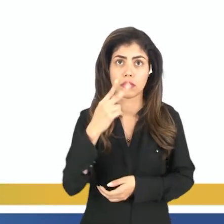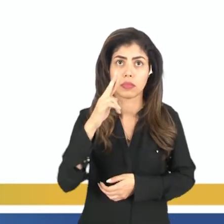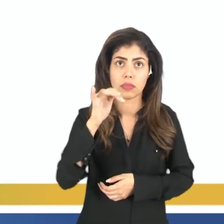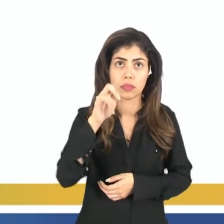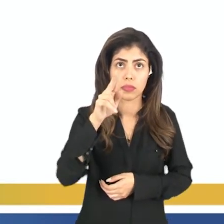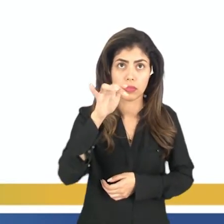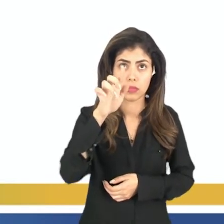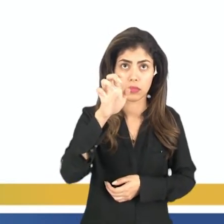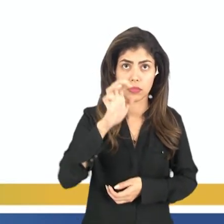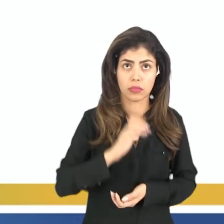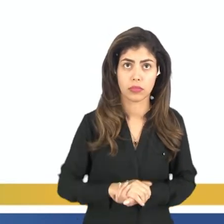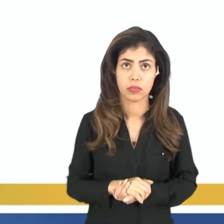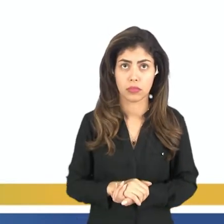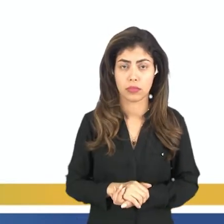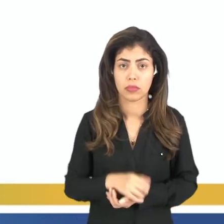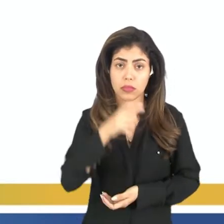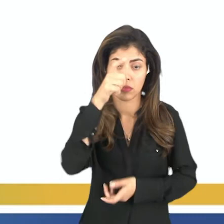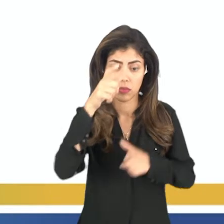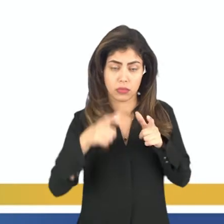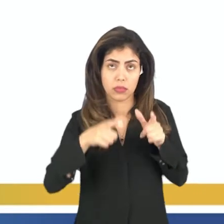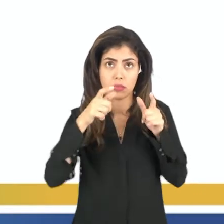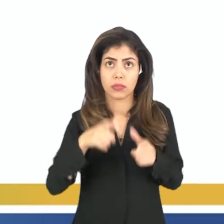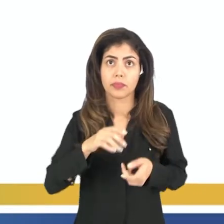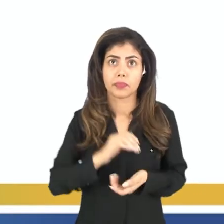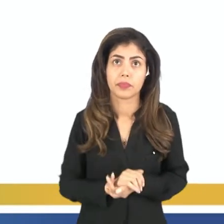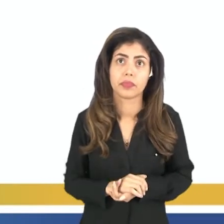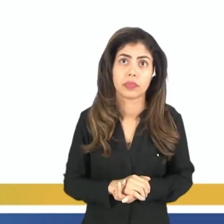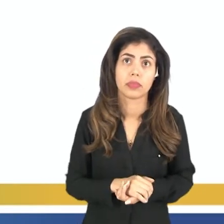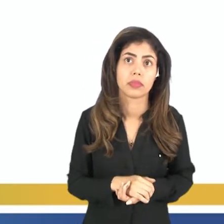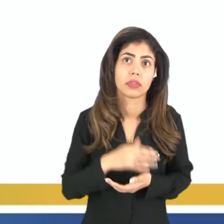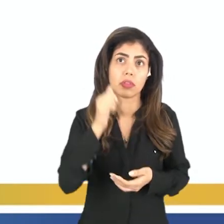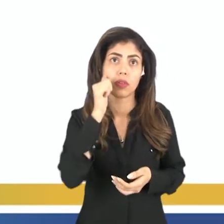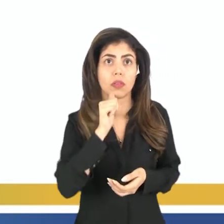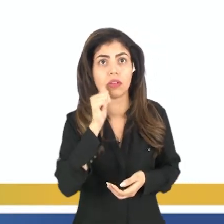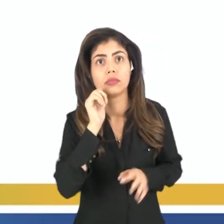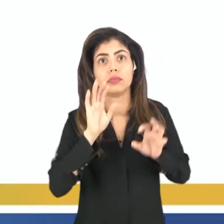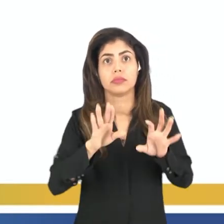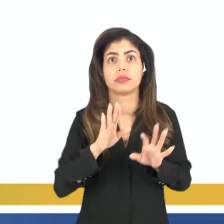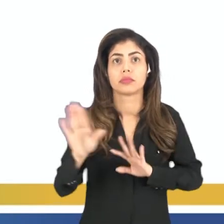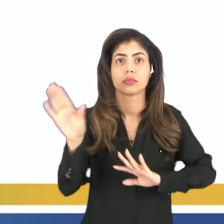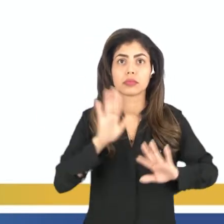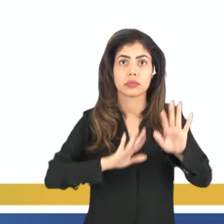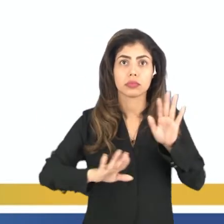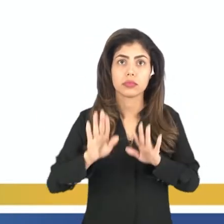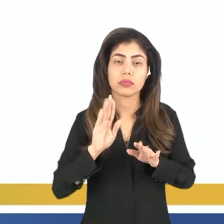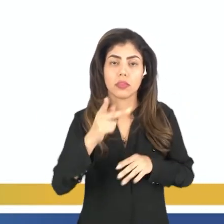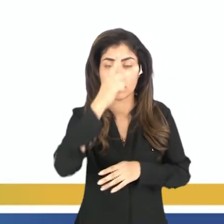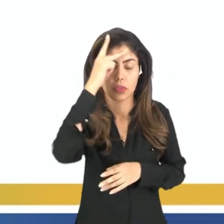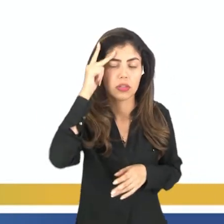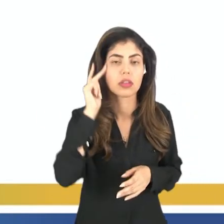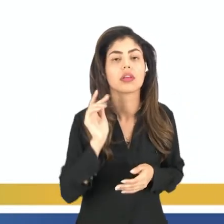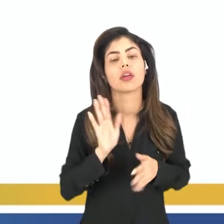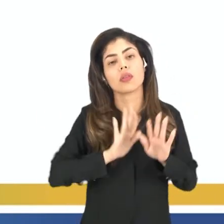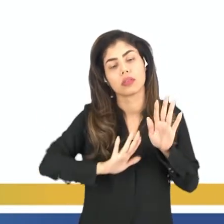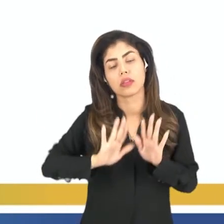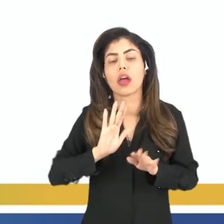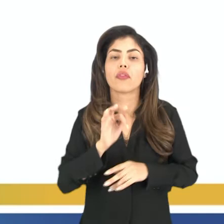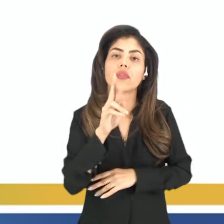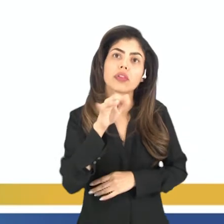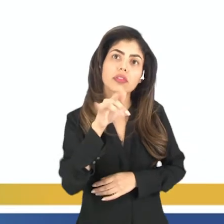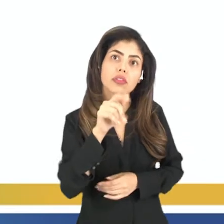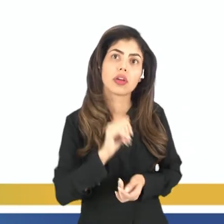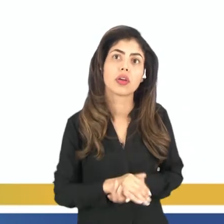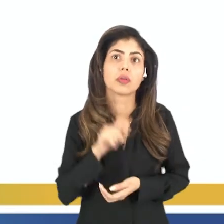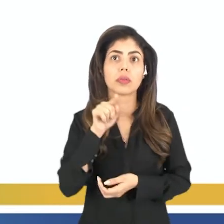debe mantener y proteger el hogar. En cambio, la mujer ha sido considerada como un ser débil y frágil.